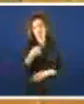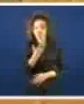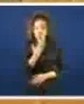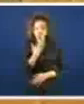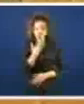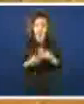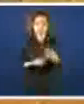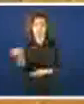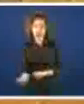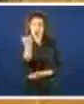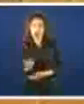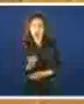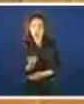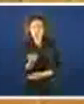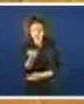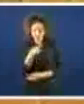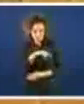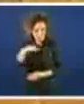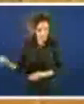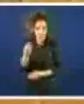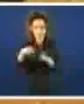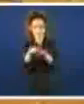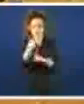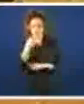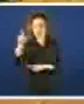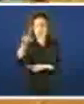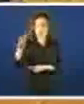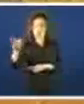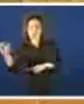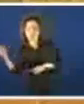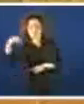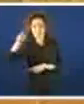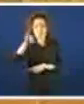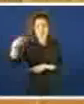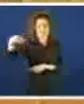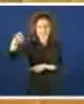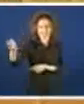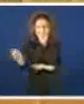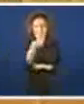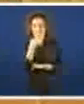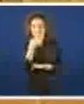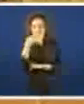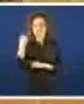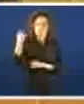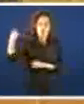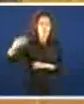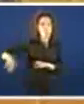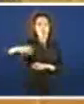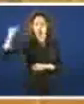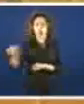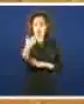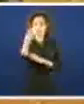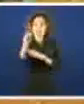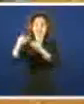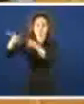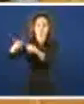facer gilipollas, como decía Luis Mariño, moitos anos, tal cidade de Galicia é a única onde hai gilipollas de máis de 30 anos. Bueno, pois eu